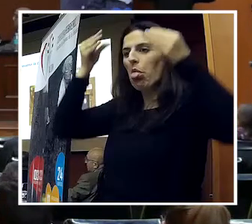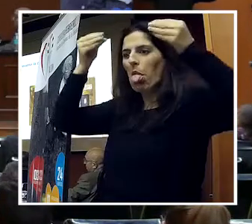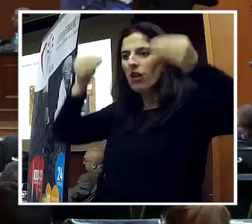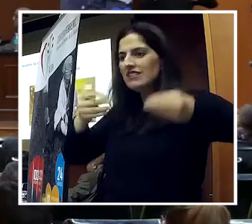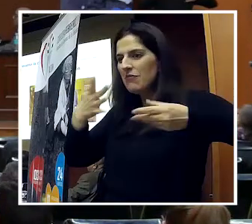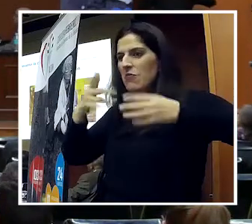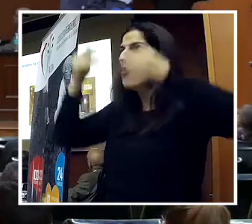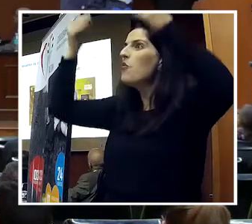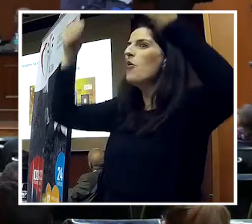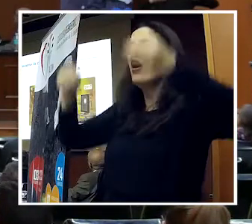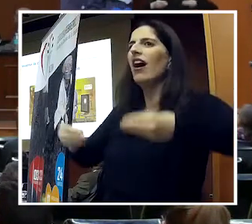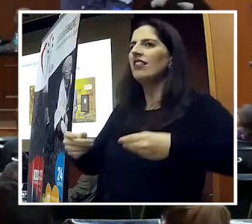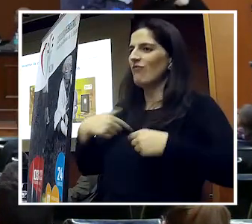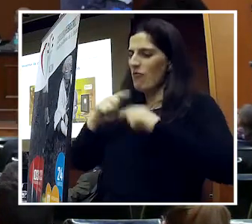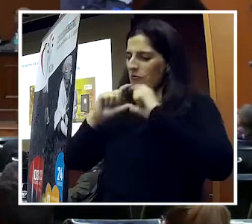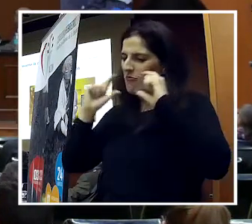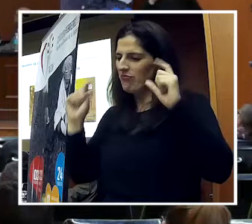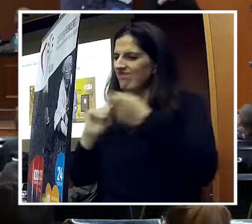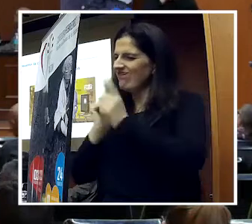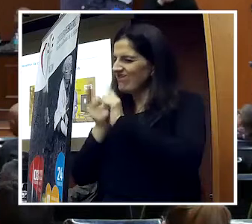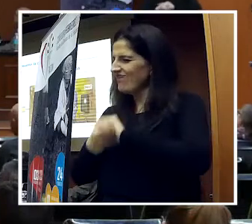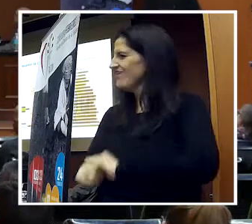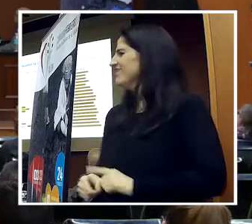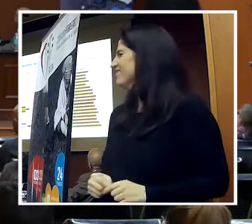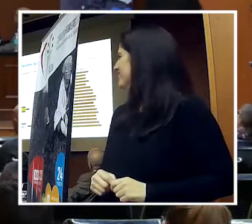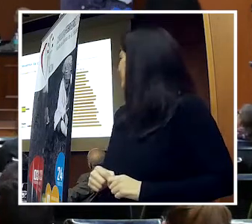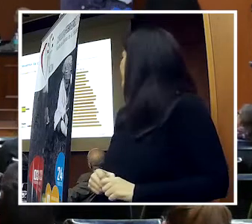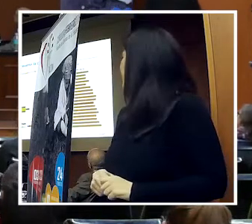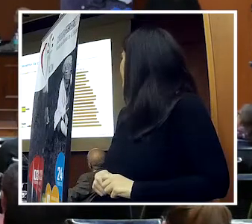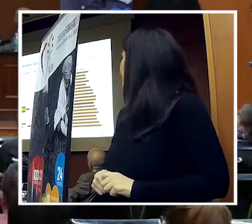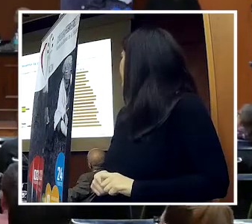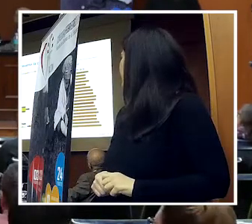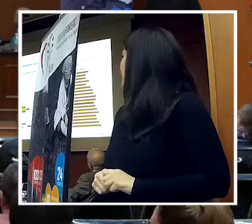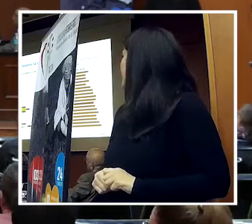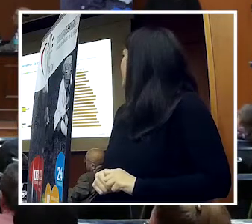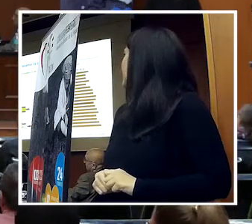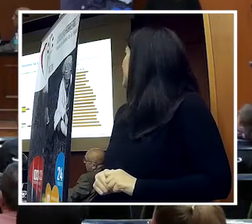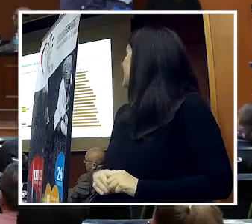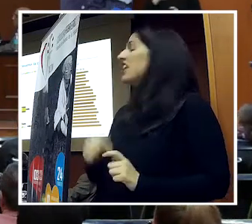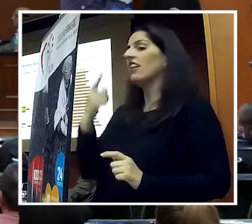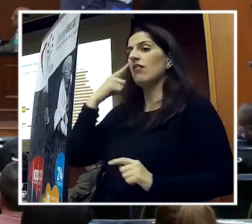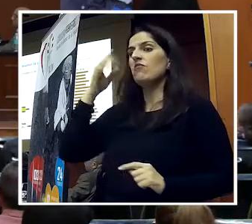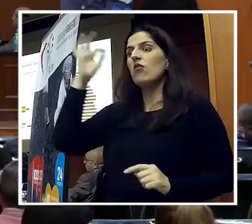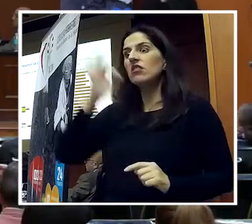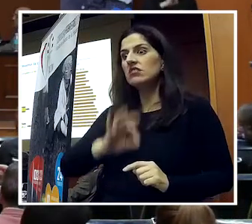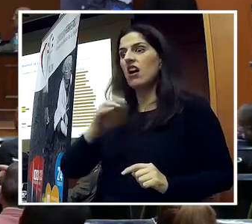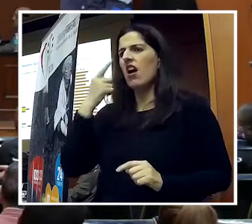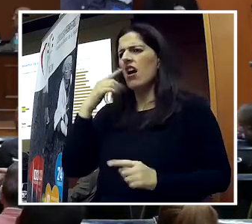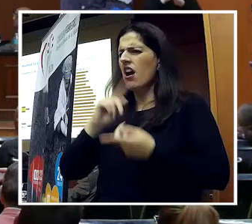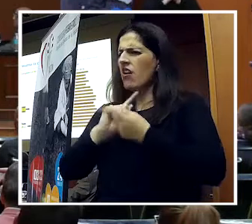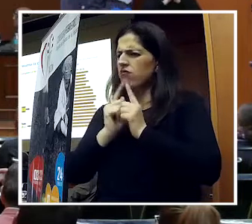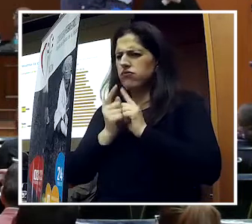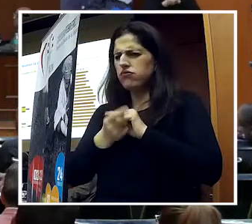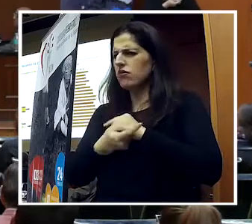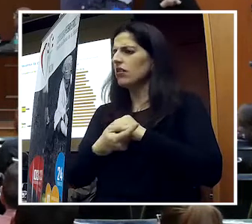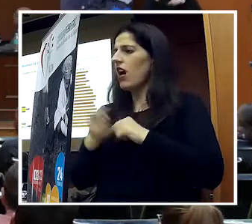son propios murales, pero nosotros cada vez estamos más anchos. Y es que las cifras son abrumadoras, ¿no? Algunas cosas se